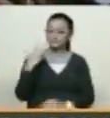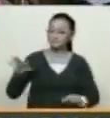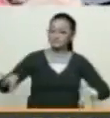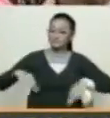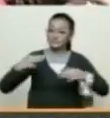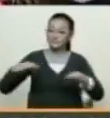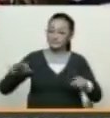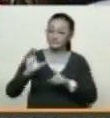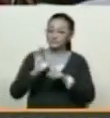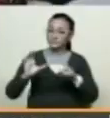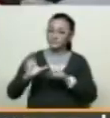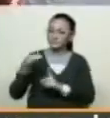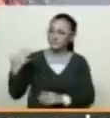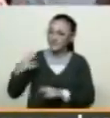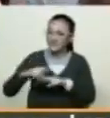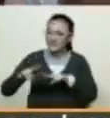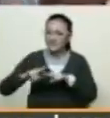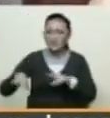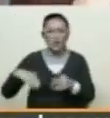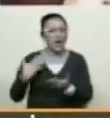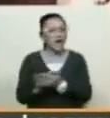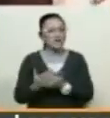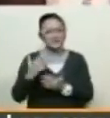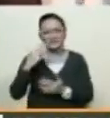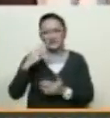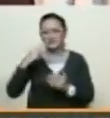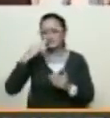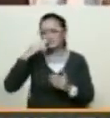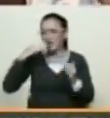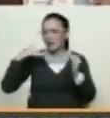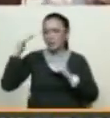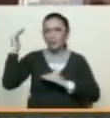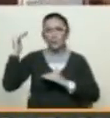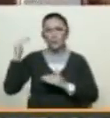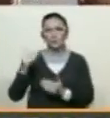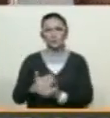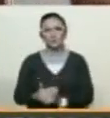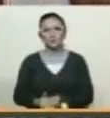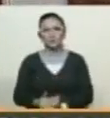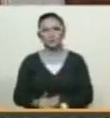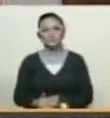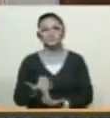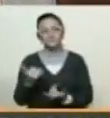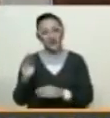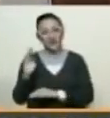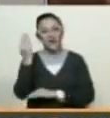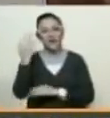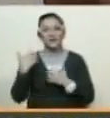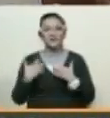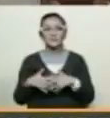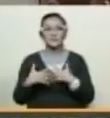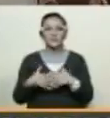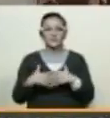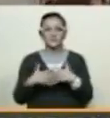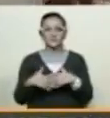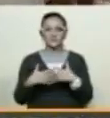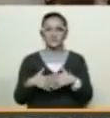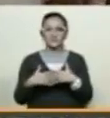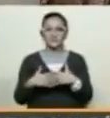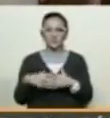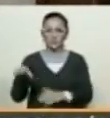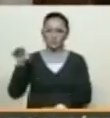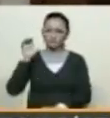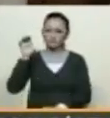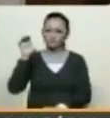las tradiciones desde los niños hasta los adultos. Aquí está el Estado Lara, un estado productivo, un estado